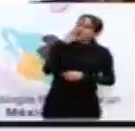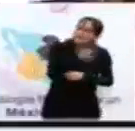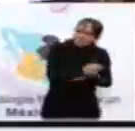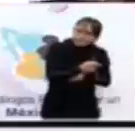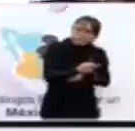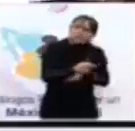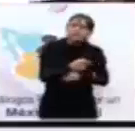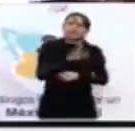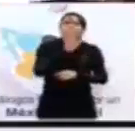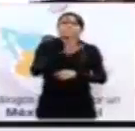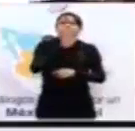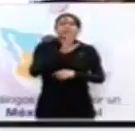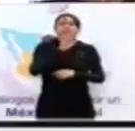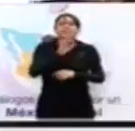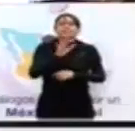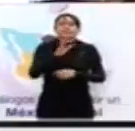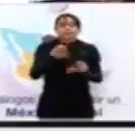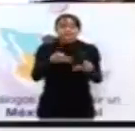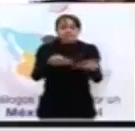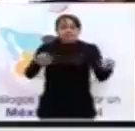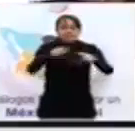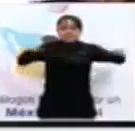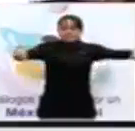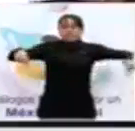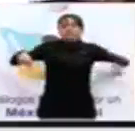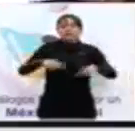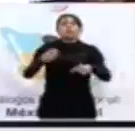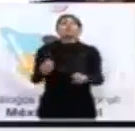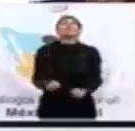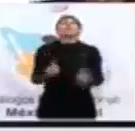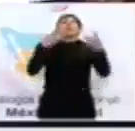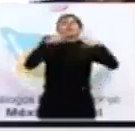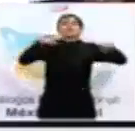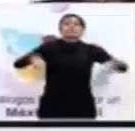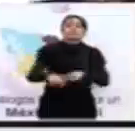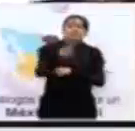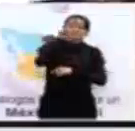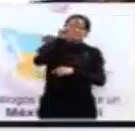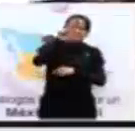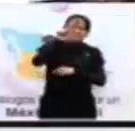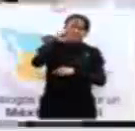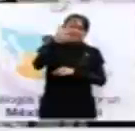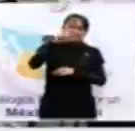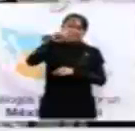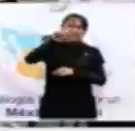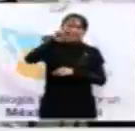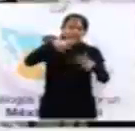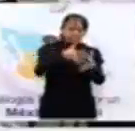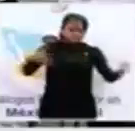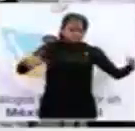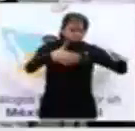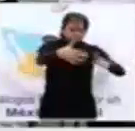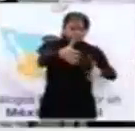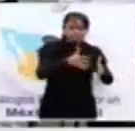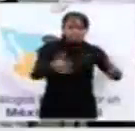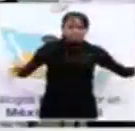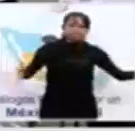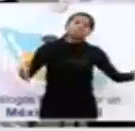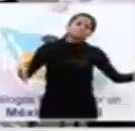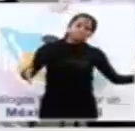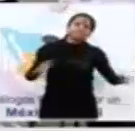el Proagro a 20 hectáreas, ¿no?, para resolver parte de este problema de concentración de los recursos en muy pocos,